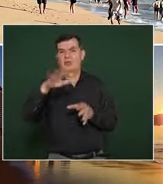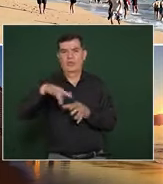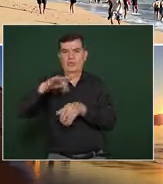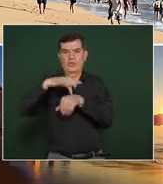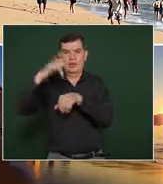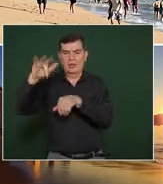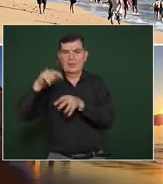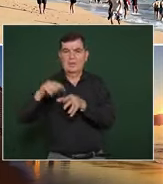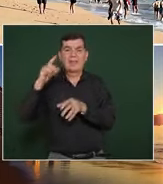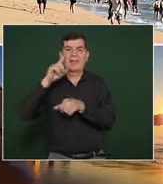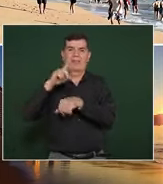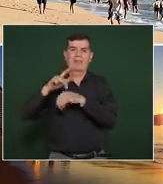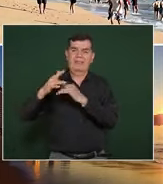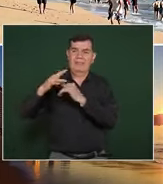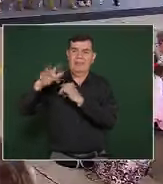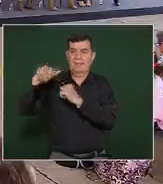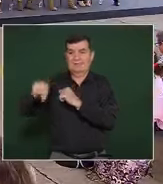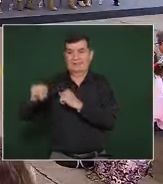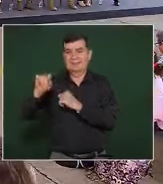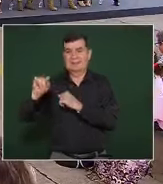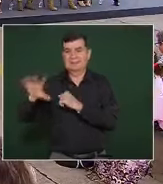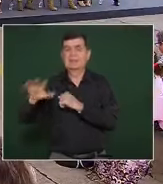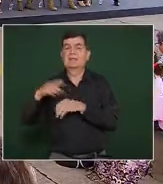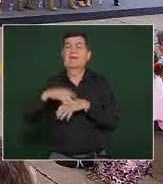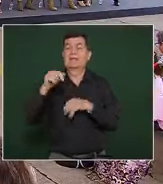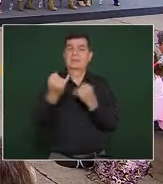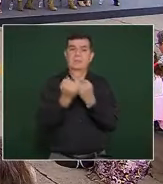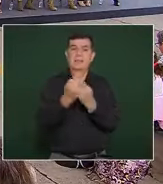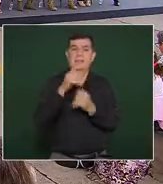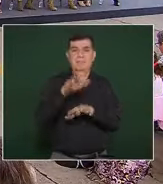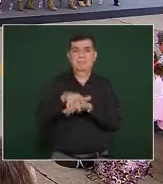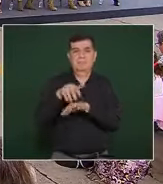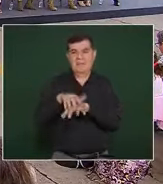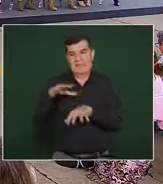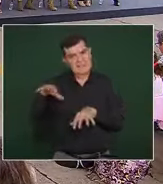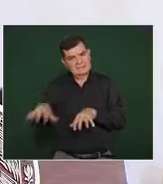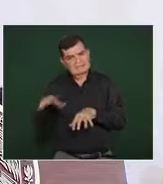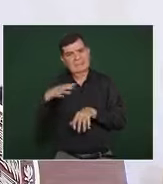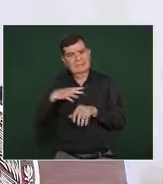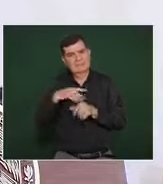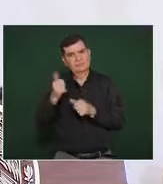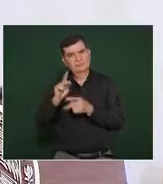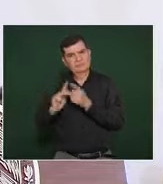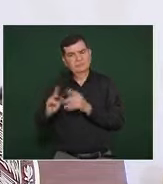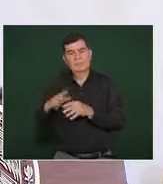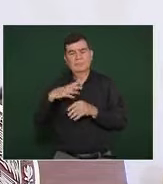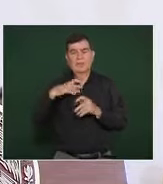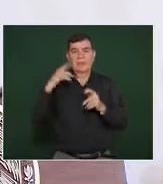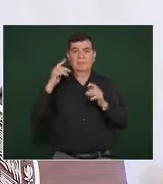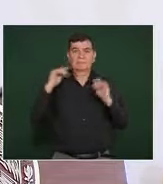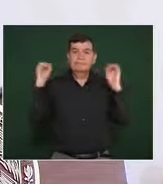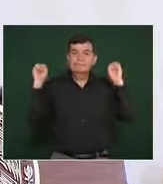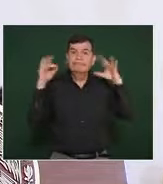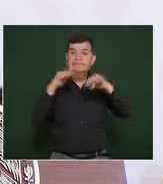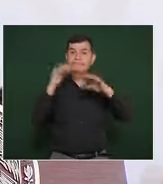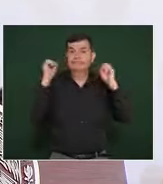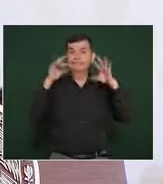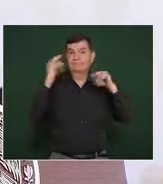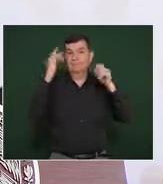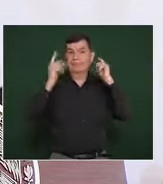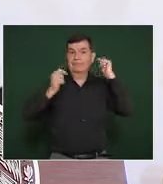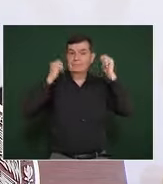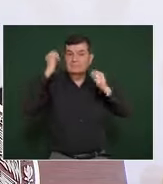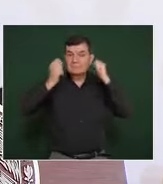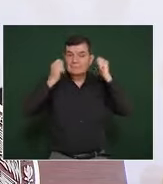17 en Acapulco Diamante y 10 en pie de la cuesta. En cuanto al turismo de convenciones, pues decirles que